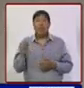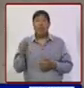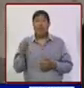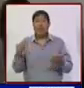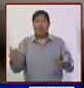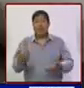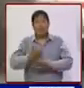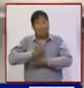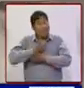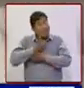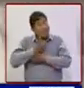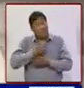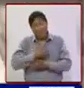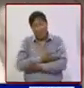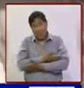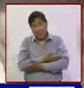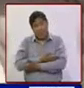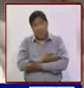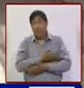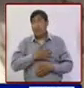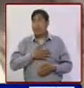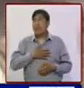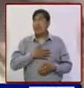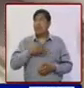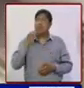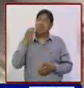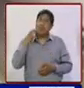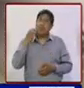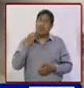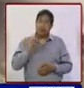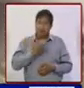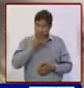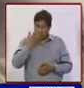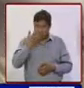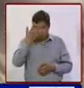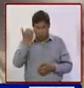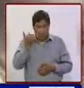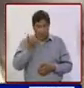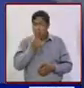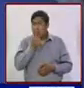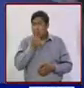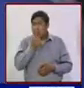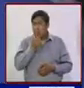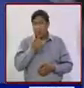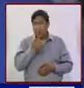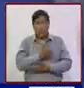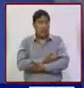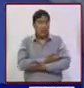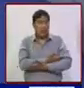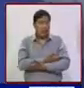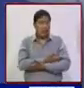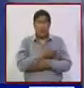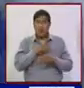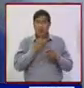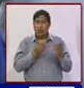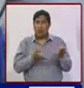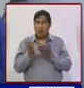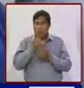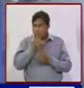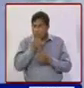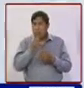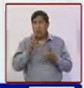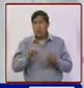poder recuperar a la menor. Mi cuñada más, ella también estaba molesta, ¿por qué llevan de callado al bebé? Entonces no tenía que llevar